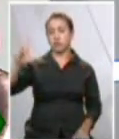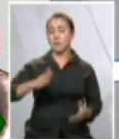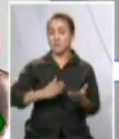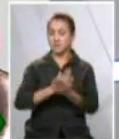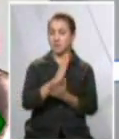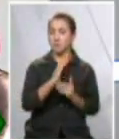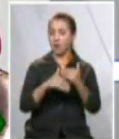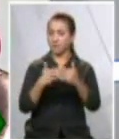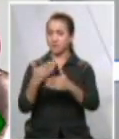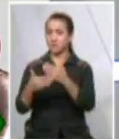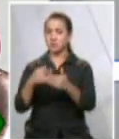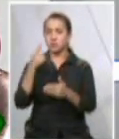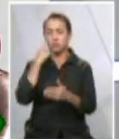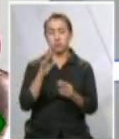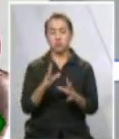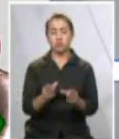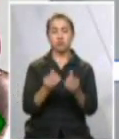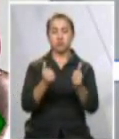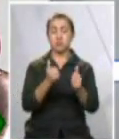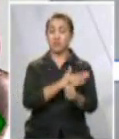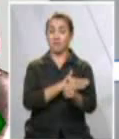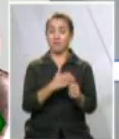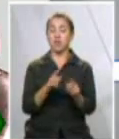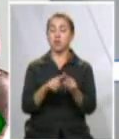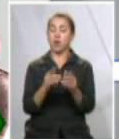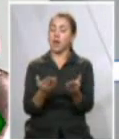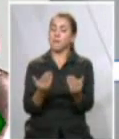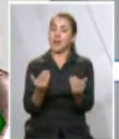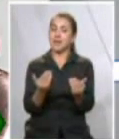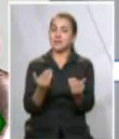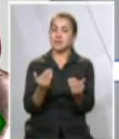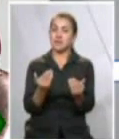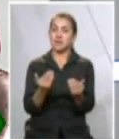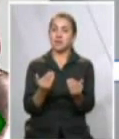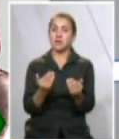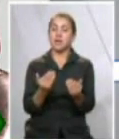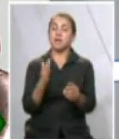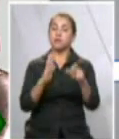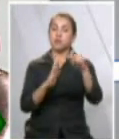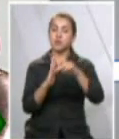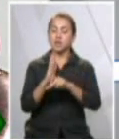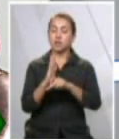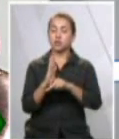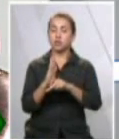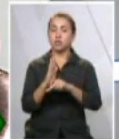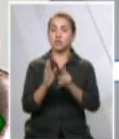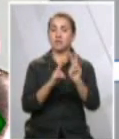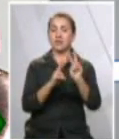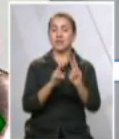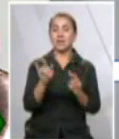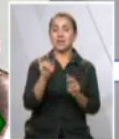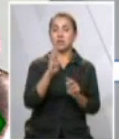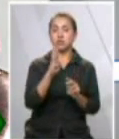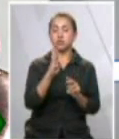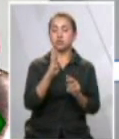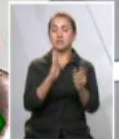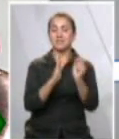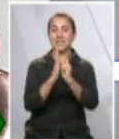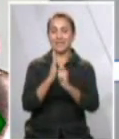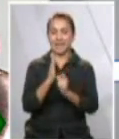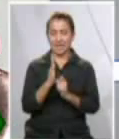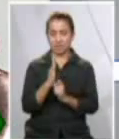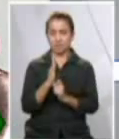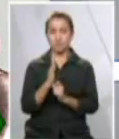Entonces, yo tengo mucha esperanza, mucha expectativa en el proyecto que crea la subsecretaría.